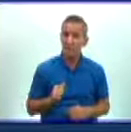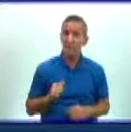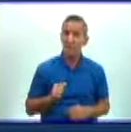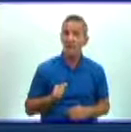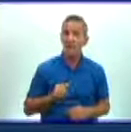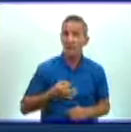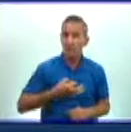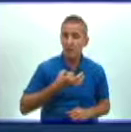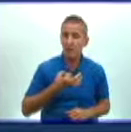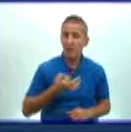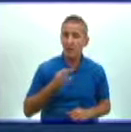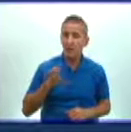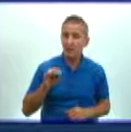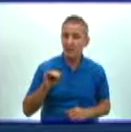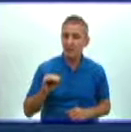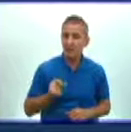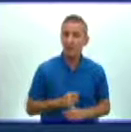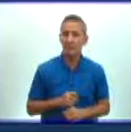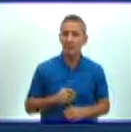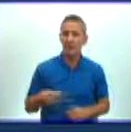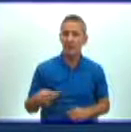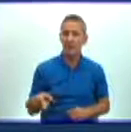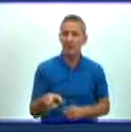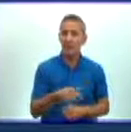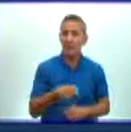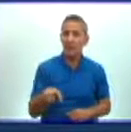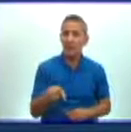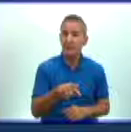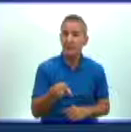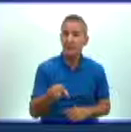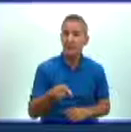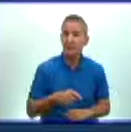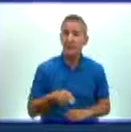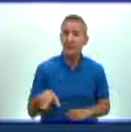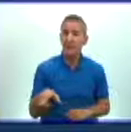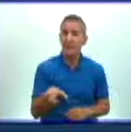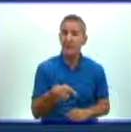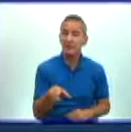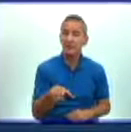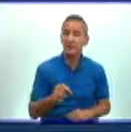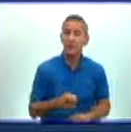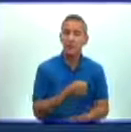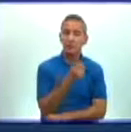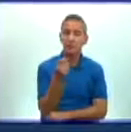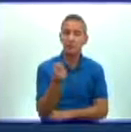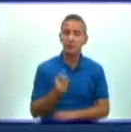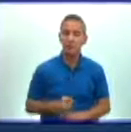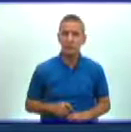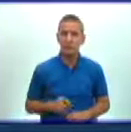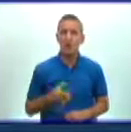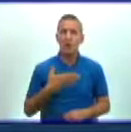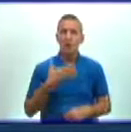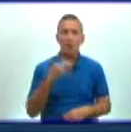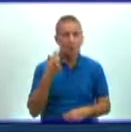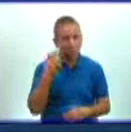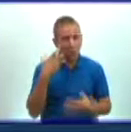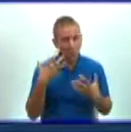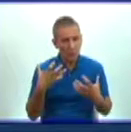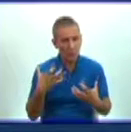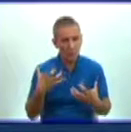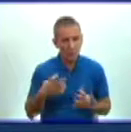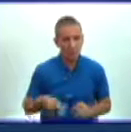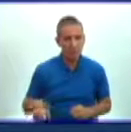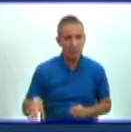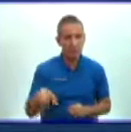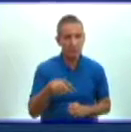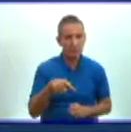la temática no importa. Lo que importa es que ustedes tengan claro el algoritmo de lo que